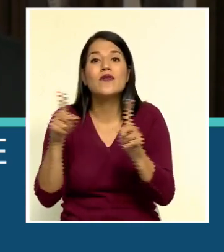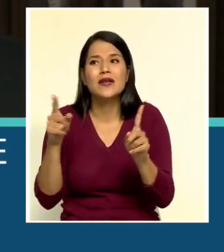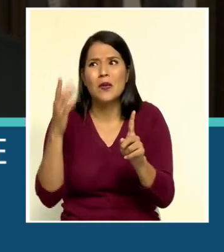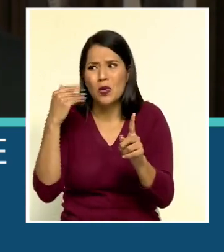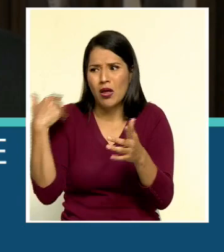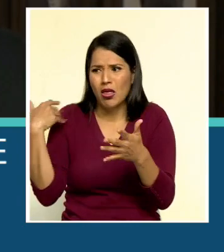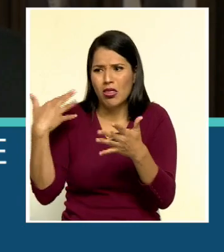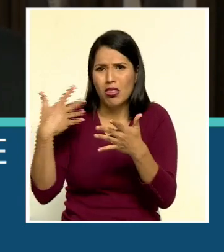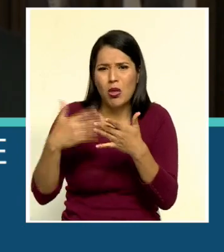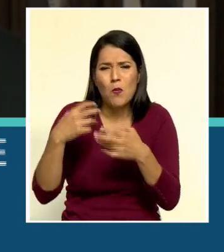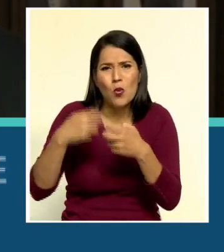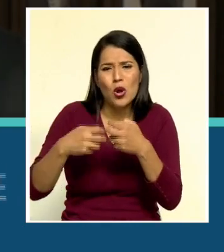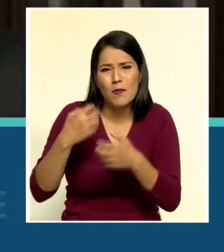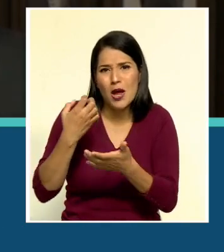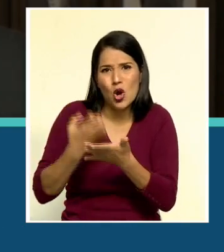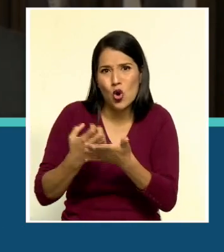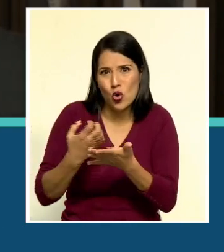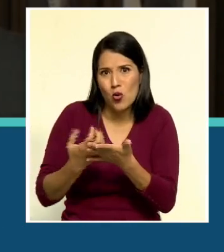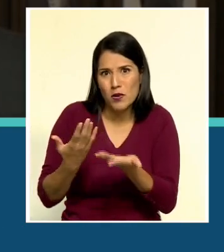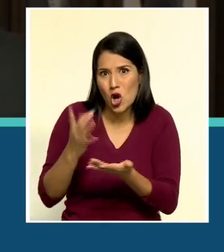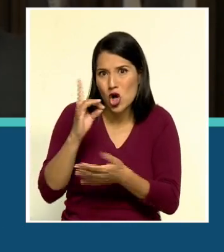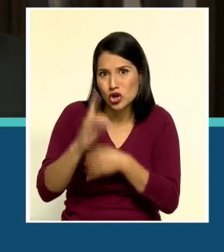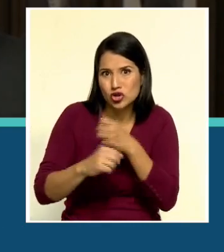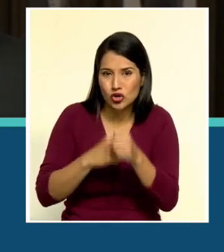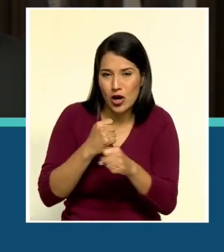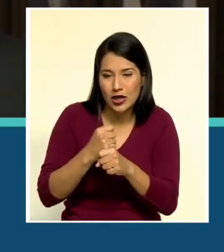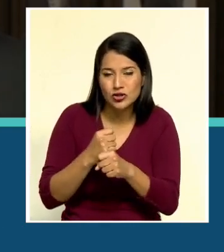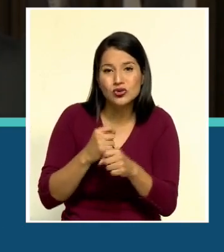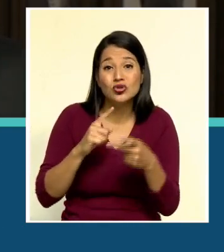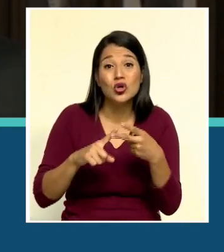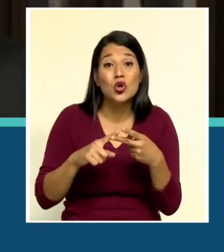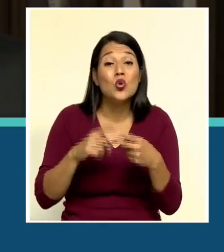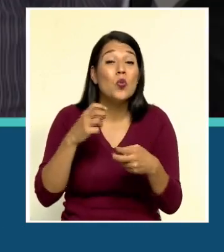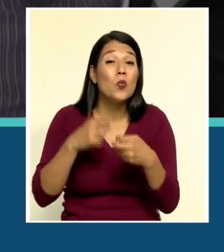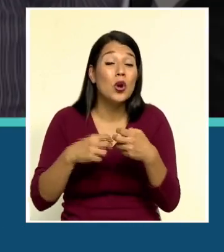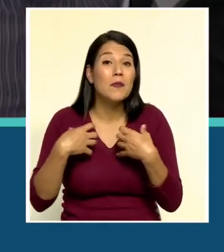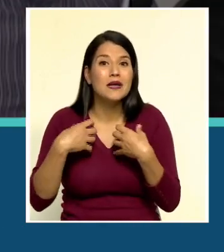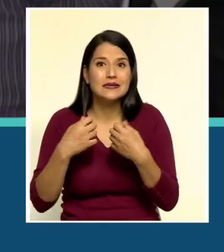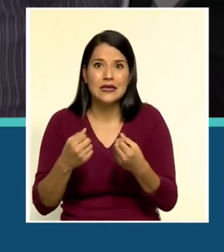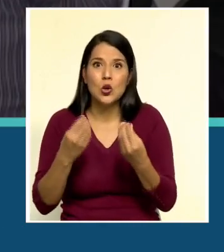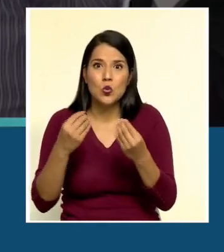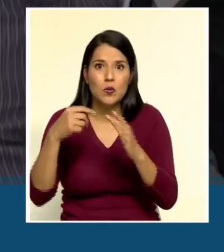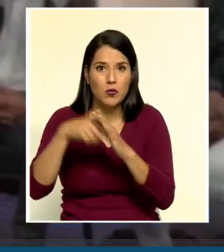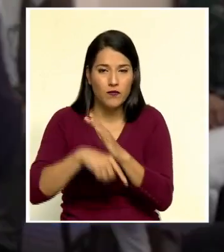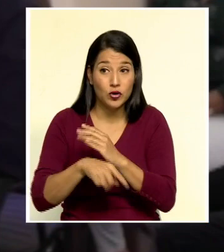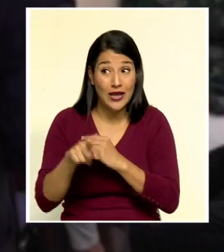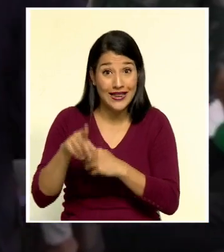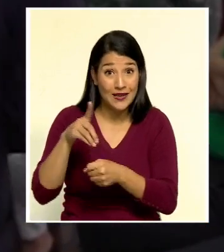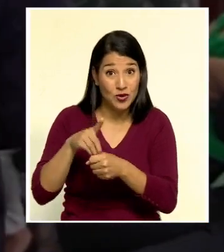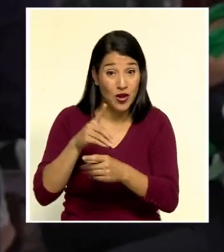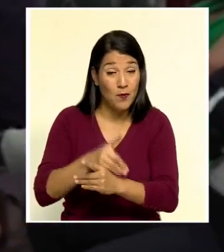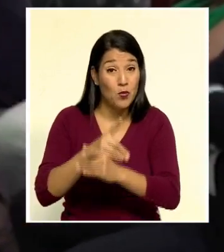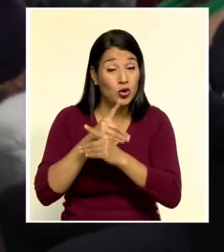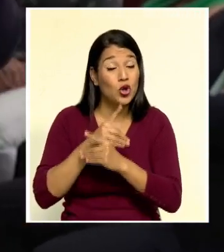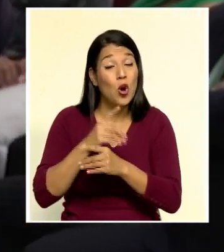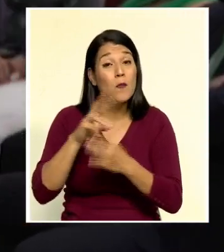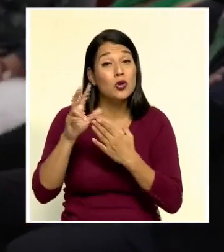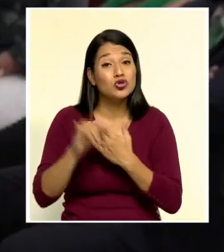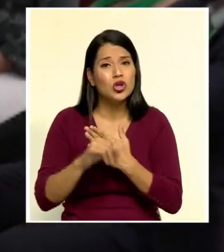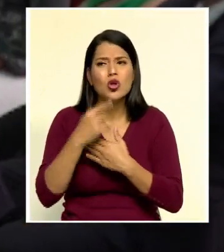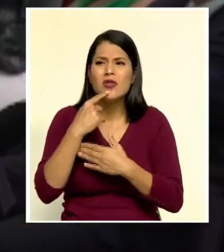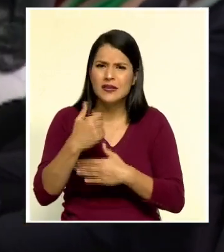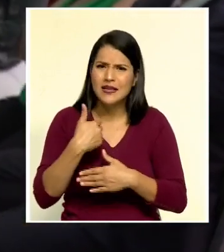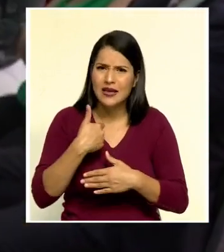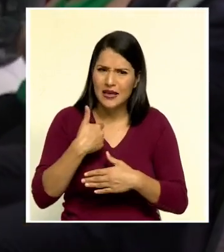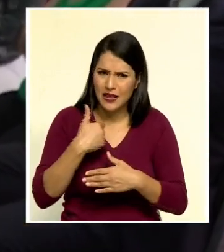económica agravada estos 8 años y una crisis sanitaria muy profunda. Nicolás defendió el proyecto y dijo que está sustentado en un